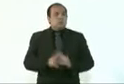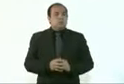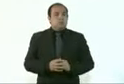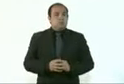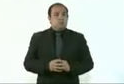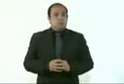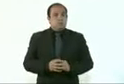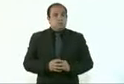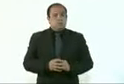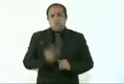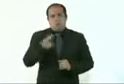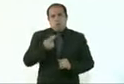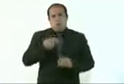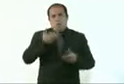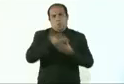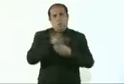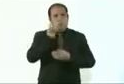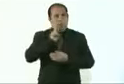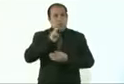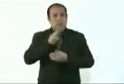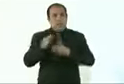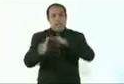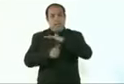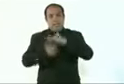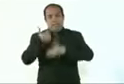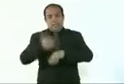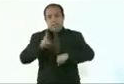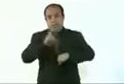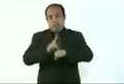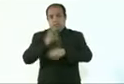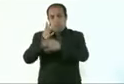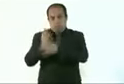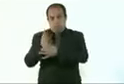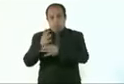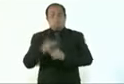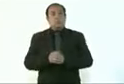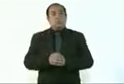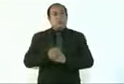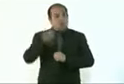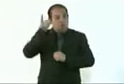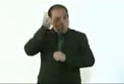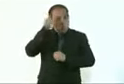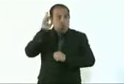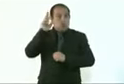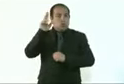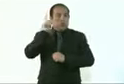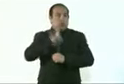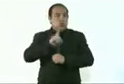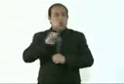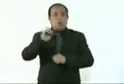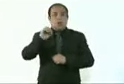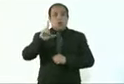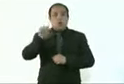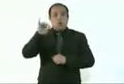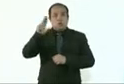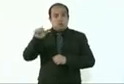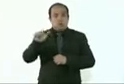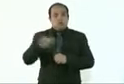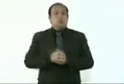no es necesario irse a hacer una prueba, con que se aíslen 7 días, como bien lo dijo la doctora Oliva,